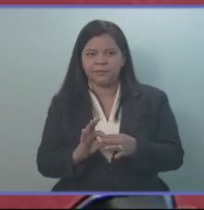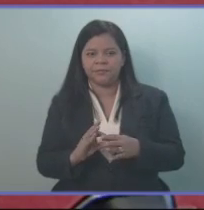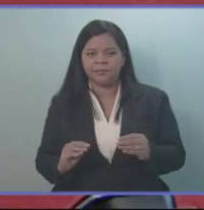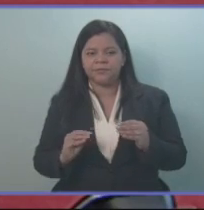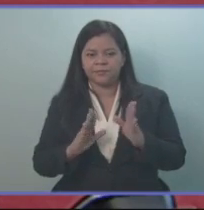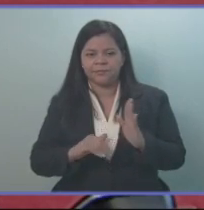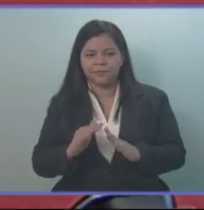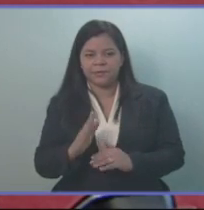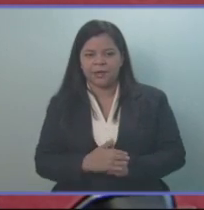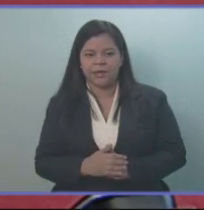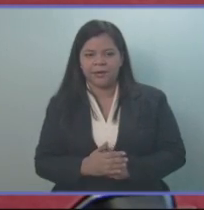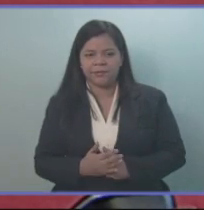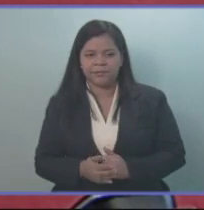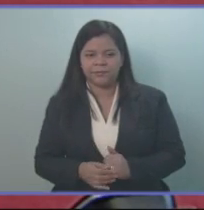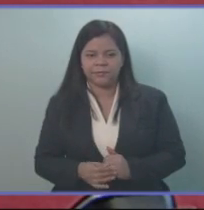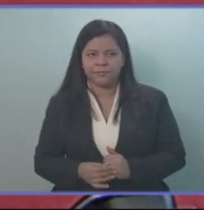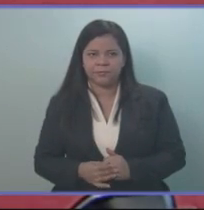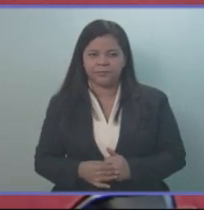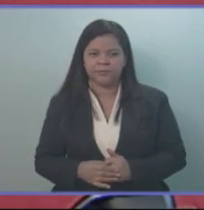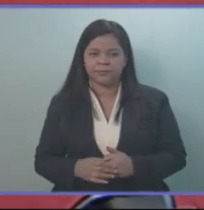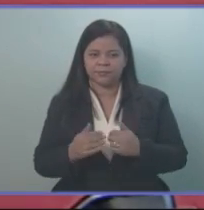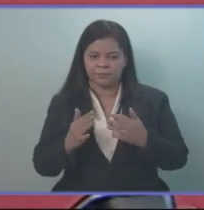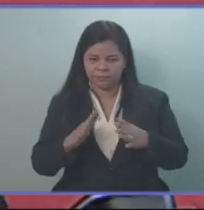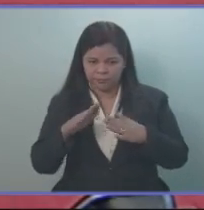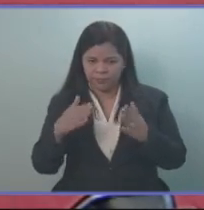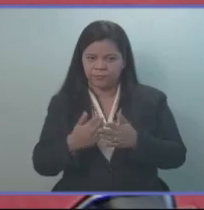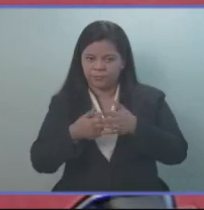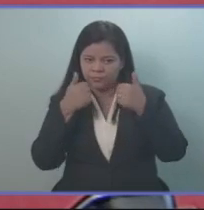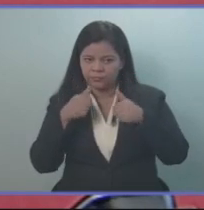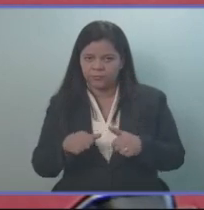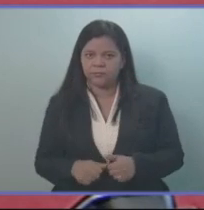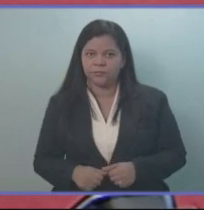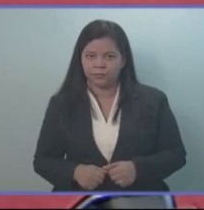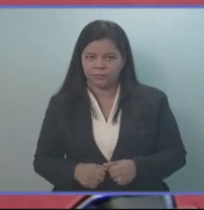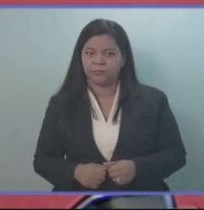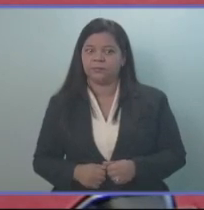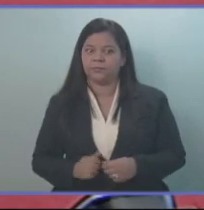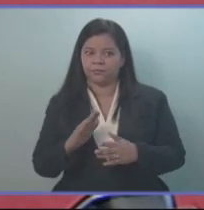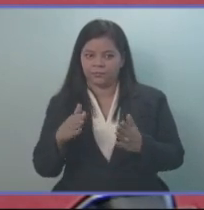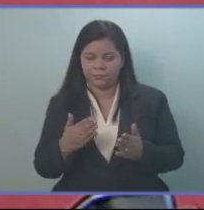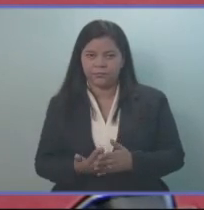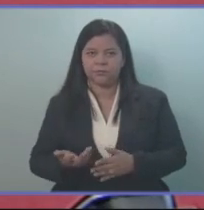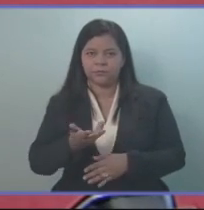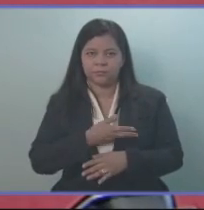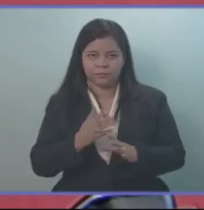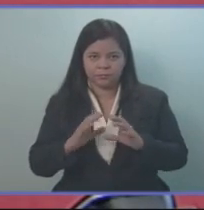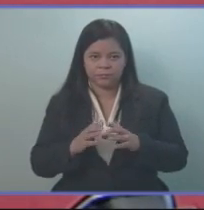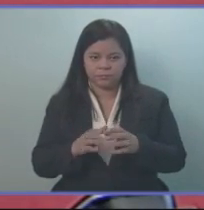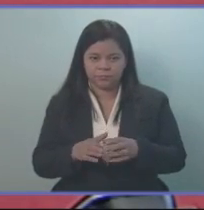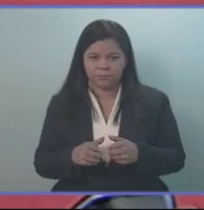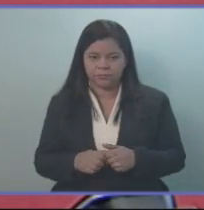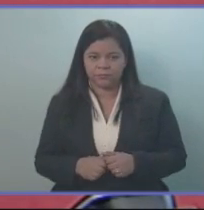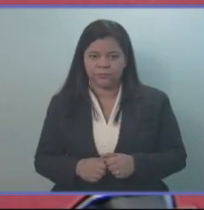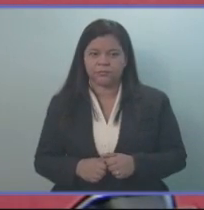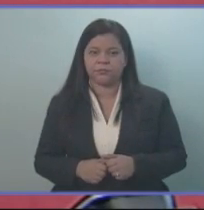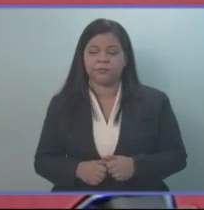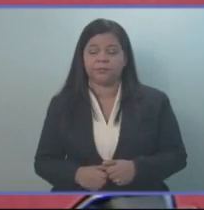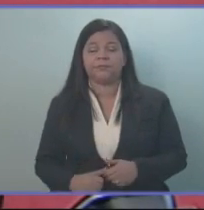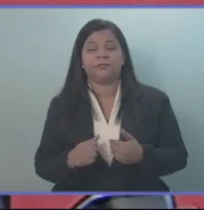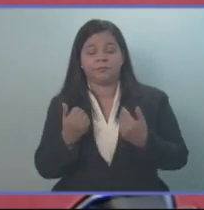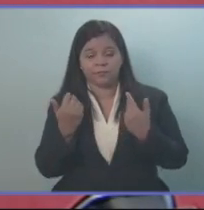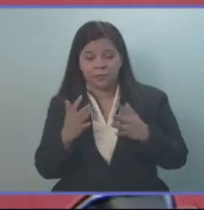acompañen con su votación la modificación de agenda como secretario de la Comisión de Legislación y Puntos Constitucionales